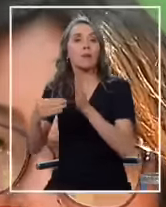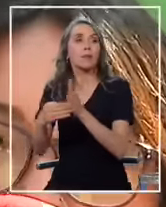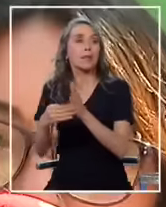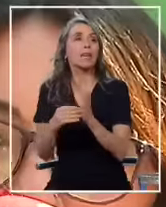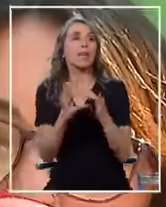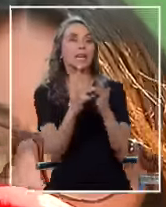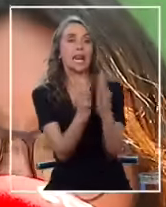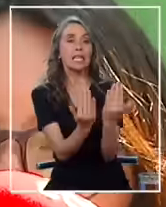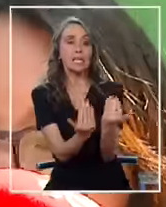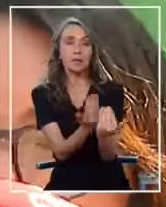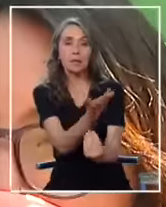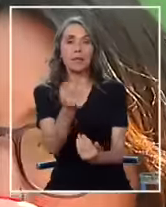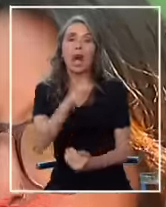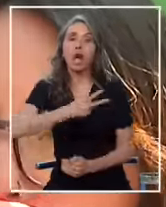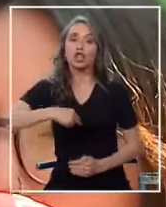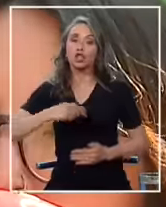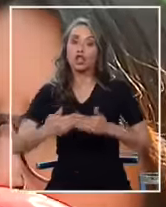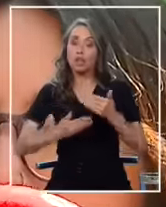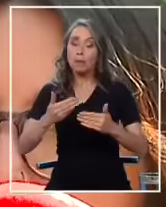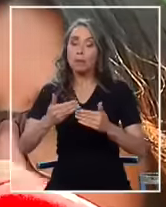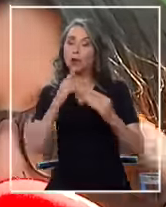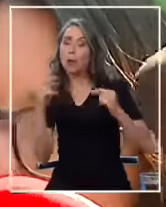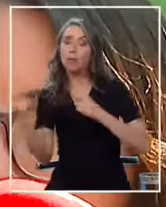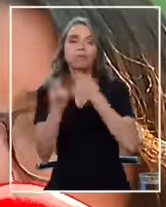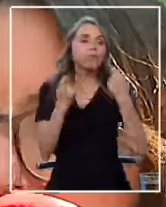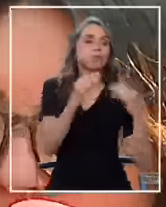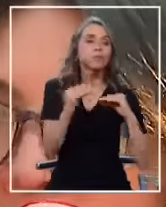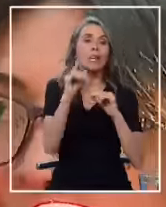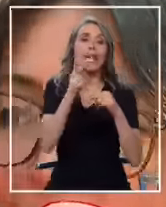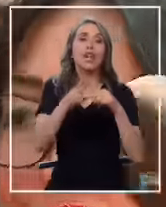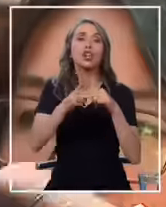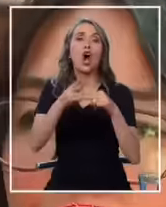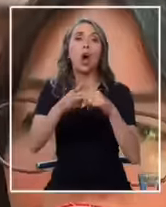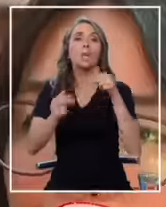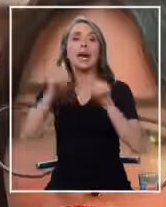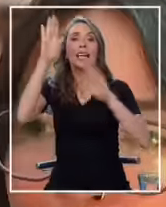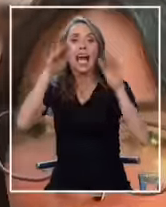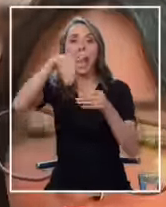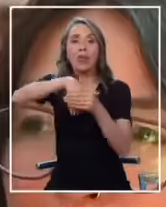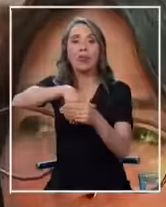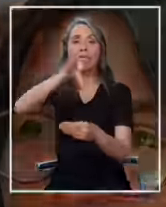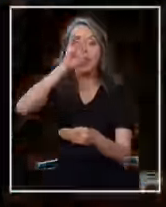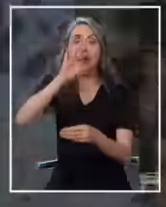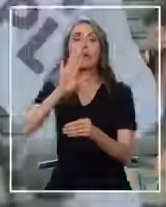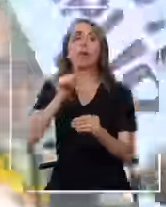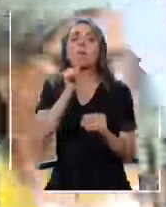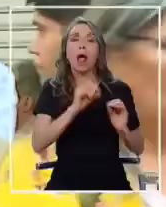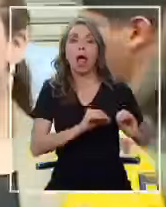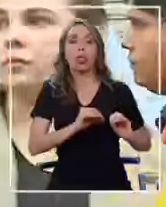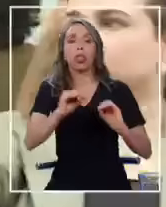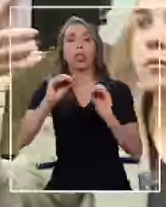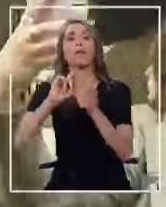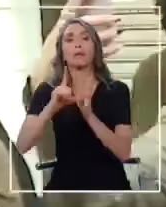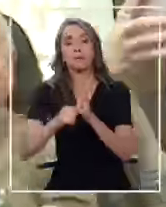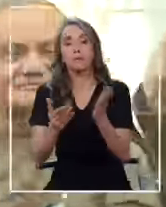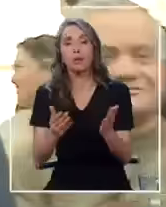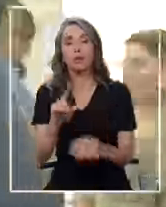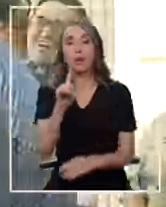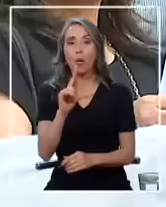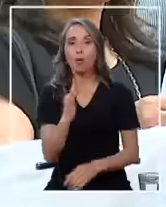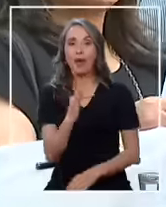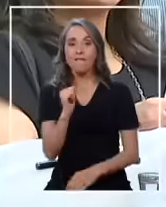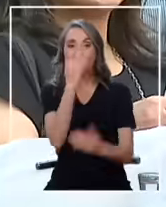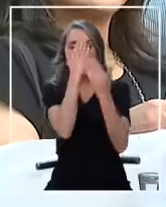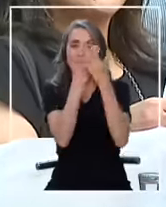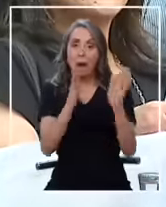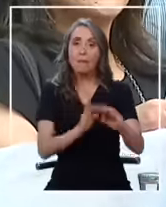por la espera. Estamos en un proceso de negociación electoral que va a seguir en los próximos días y no nos retrasamos por eso. Este lunes, mientras el Frente Amplio